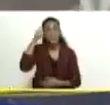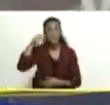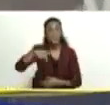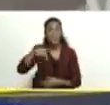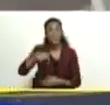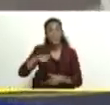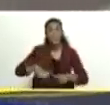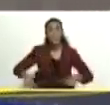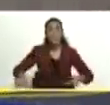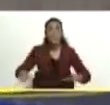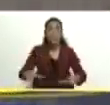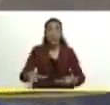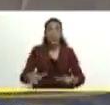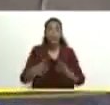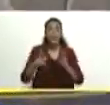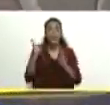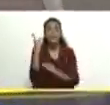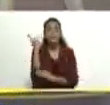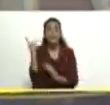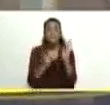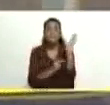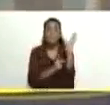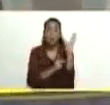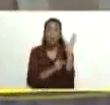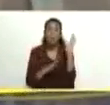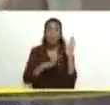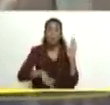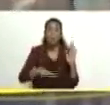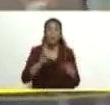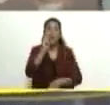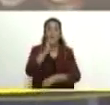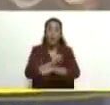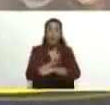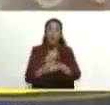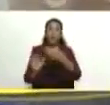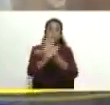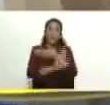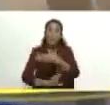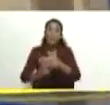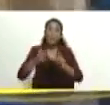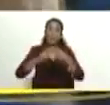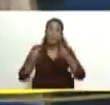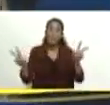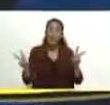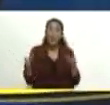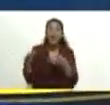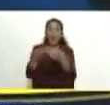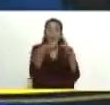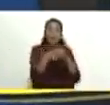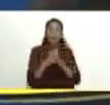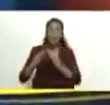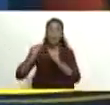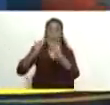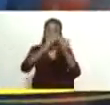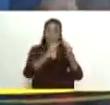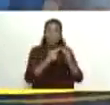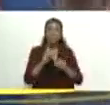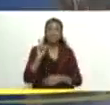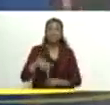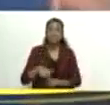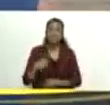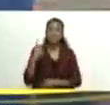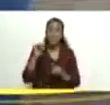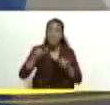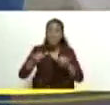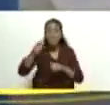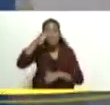aquí, en esta parroquia populosa que protege la paz, lo que es la organización popular de nuestro